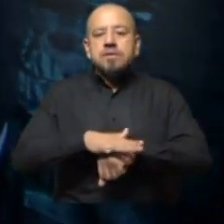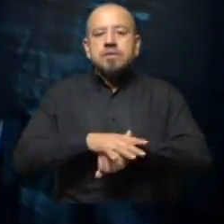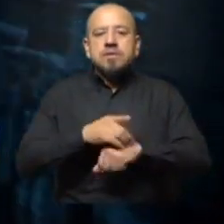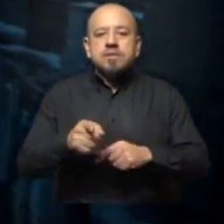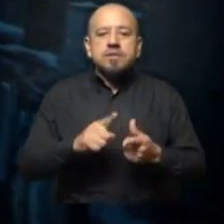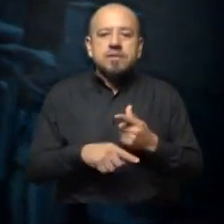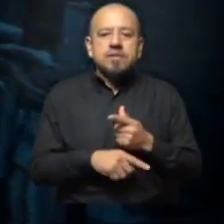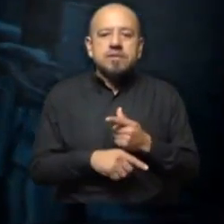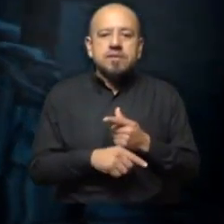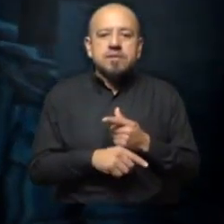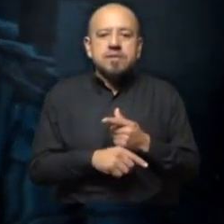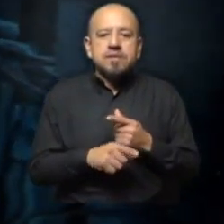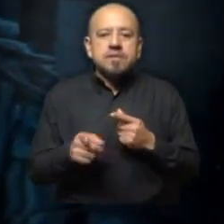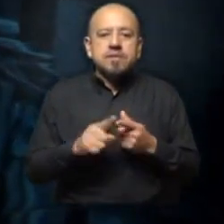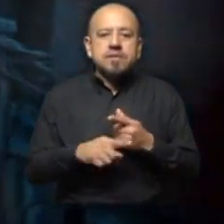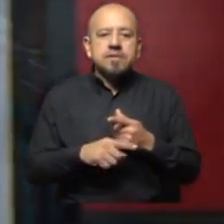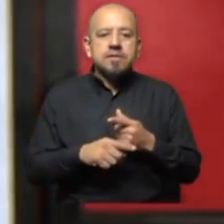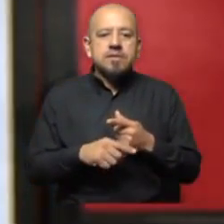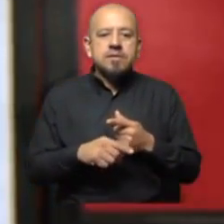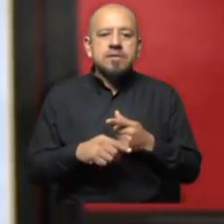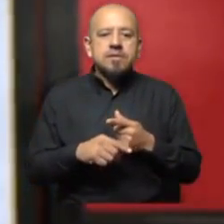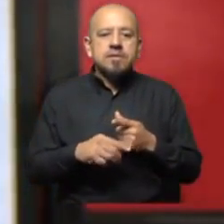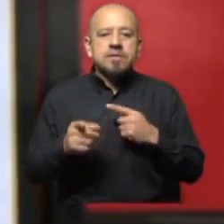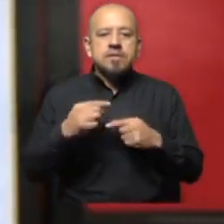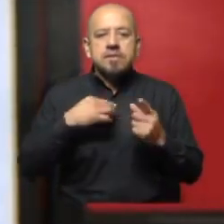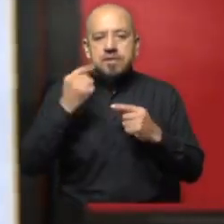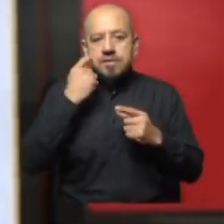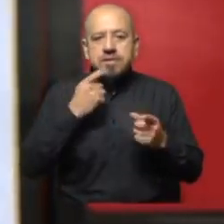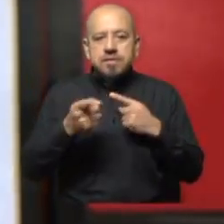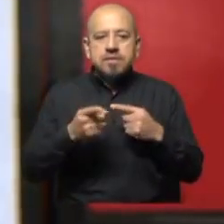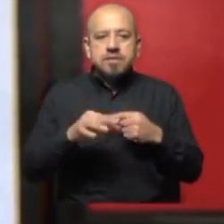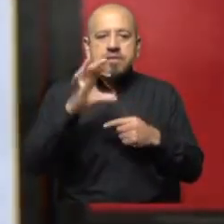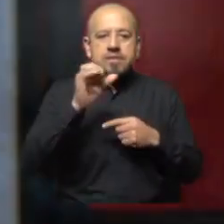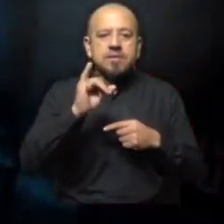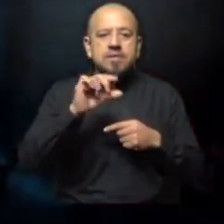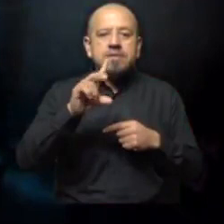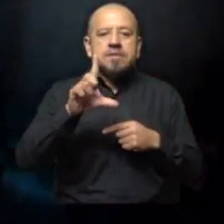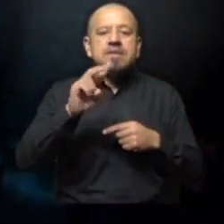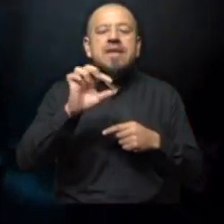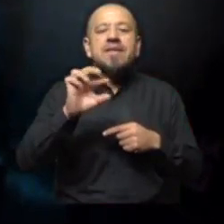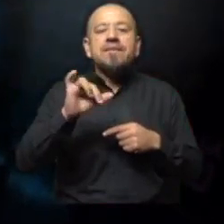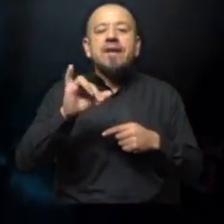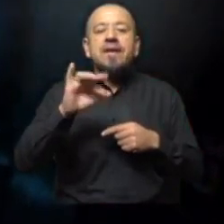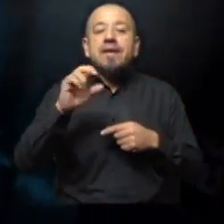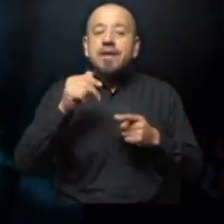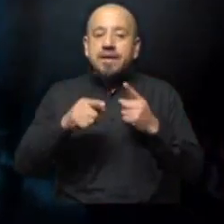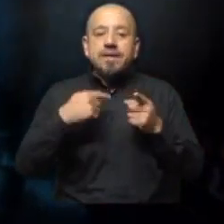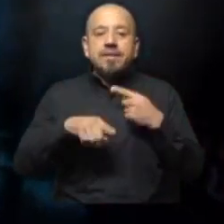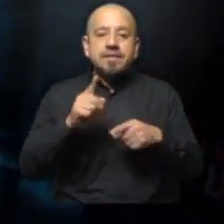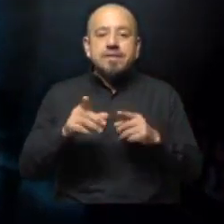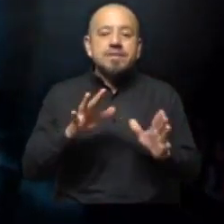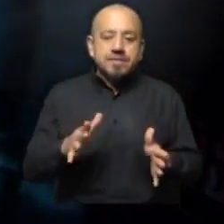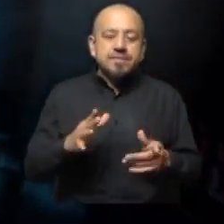sorprendió que dije silva y como dice cuenta me sorprendí si te dije pero hablé